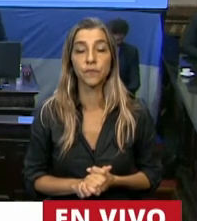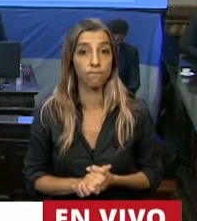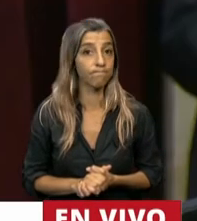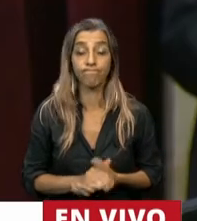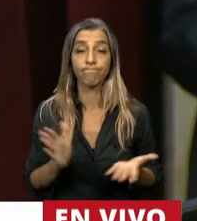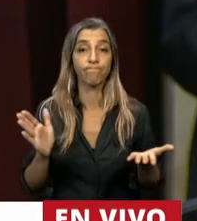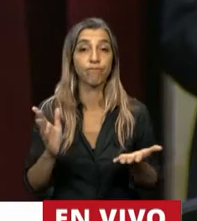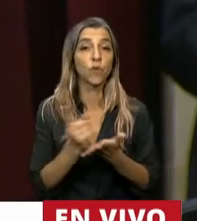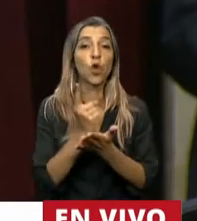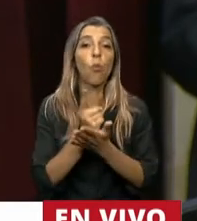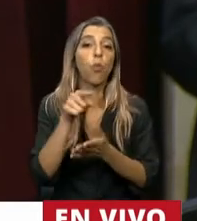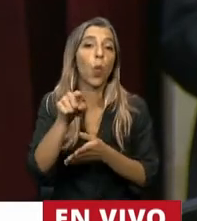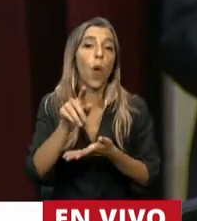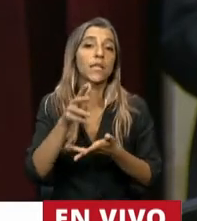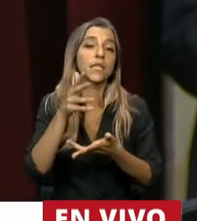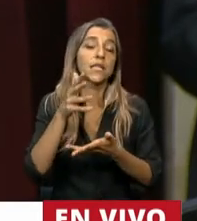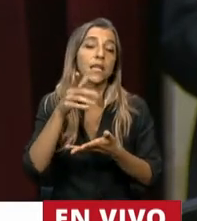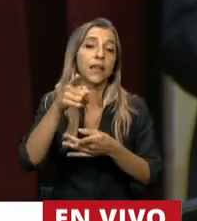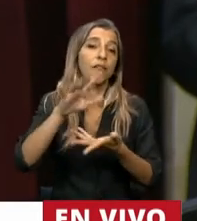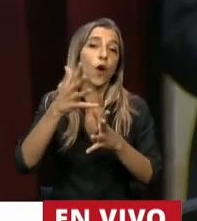No le puedo tomar por seña en la votación.